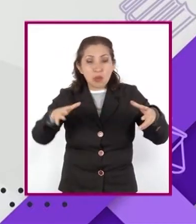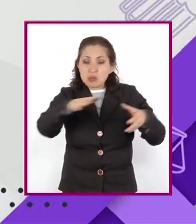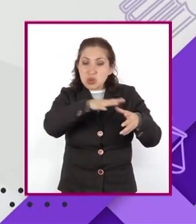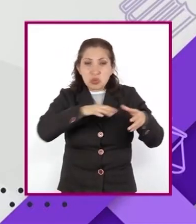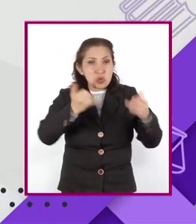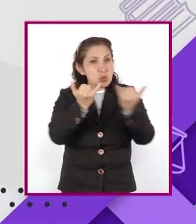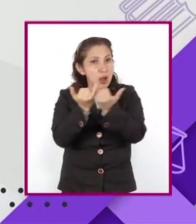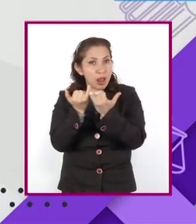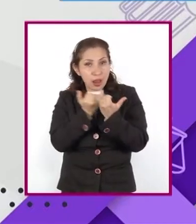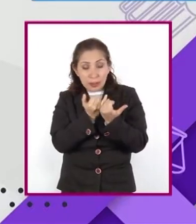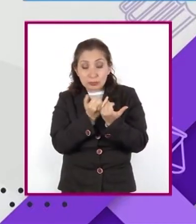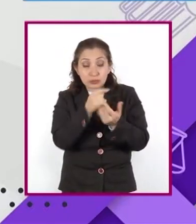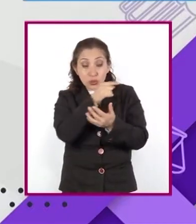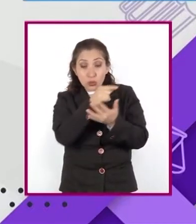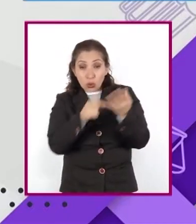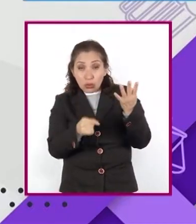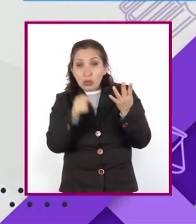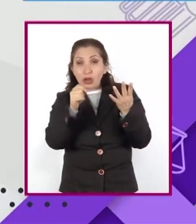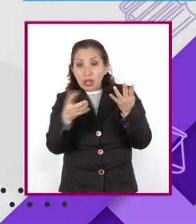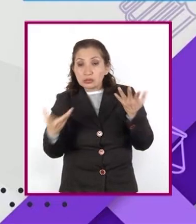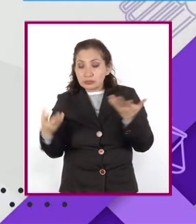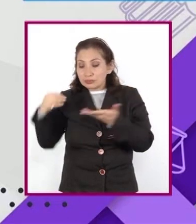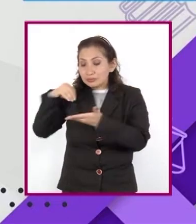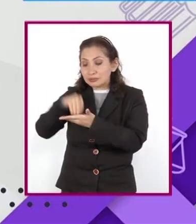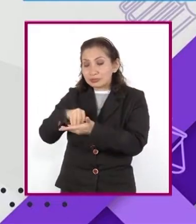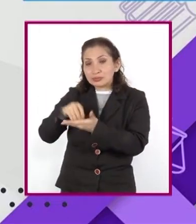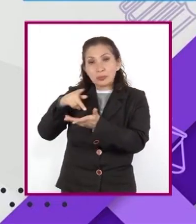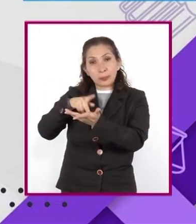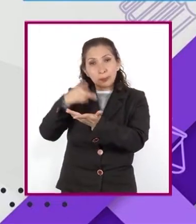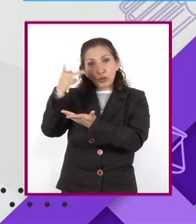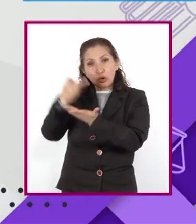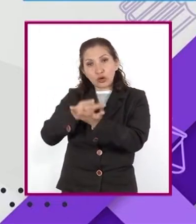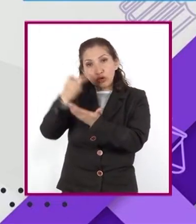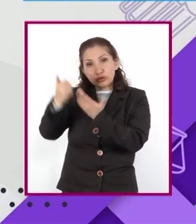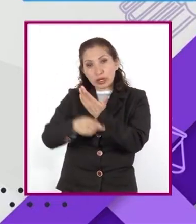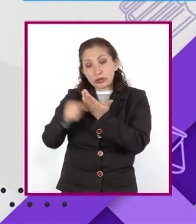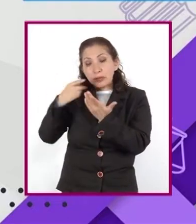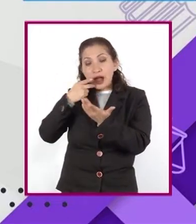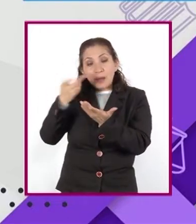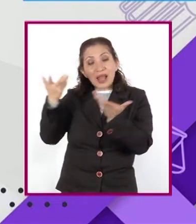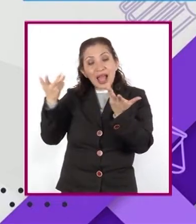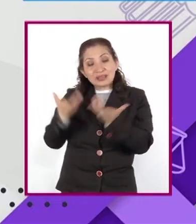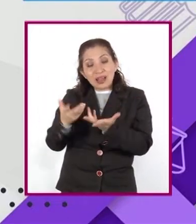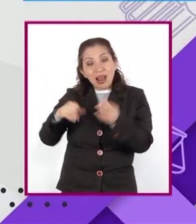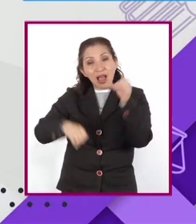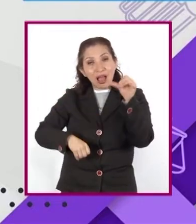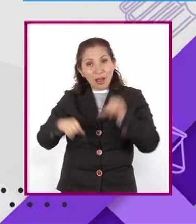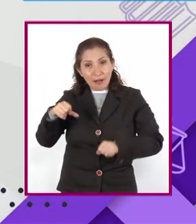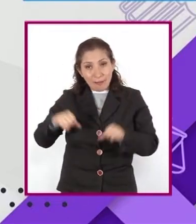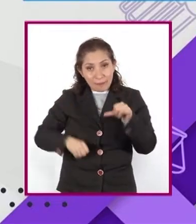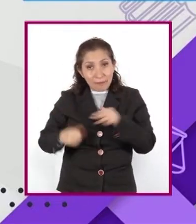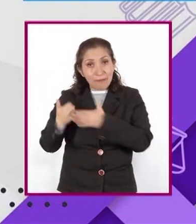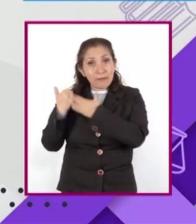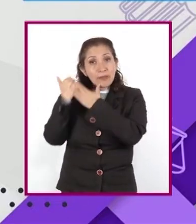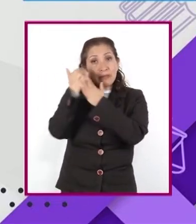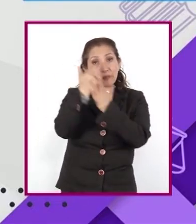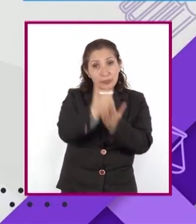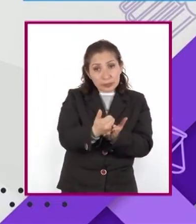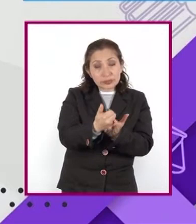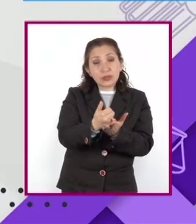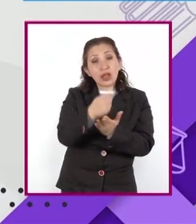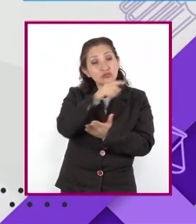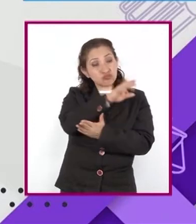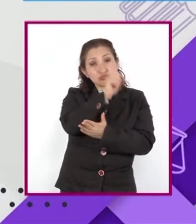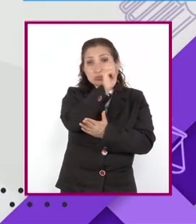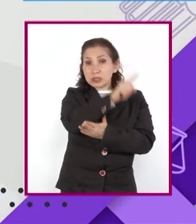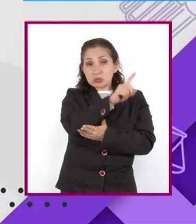aspectos tienen relación con un proyecto porque hacen referencia a la realización de acciones que favorezcan las